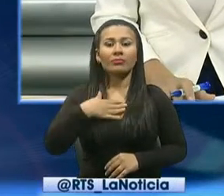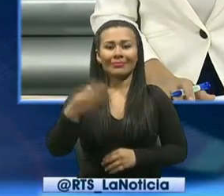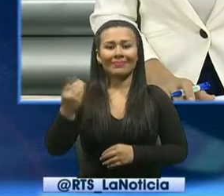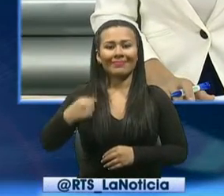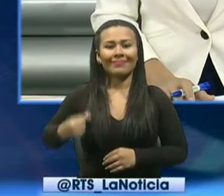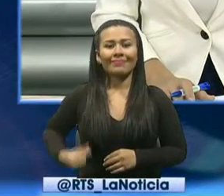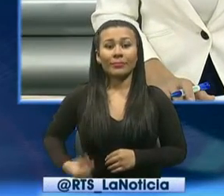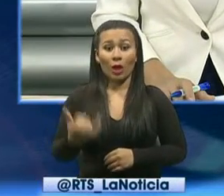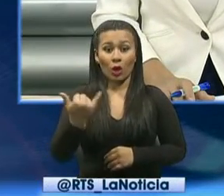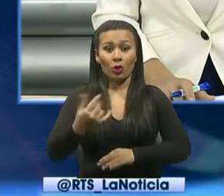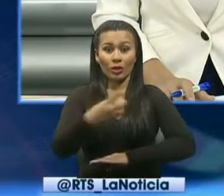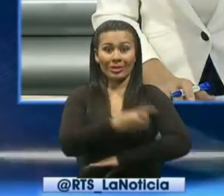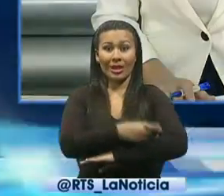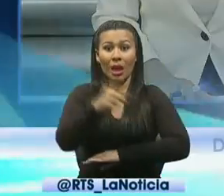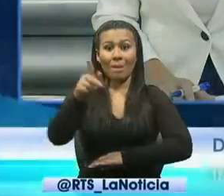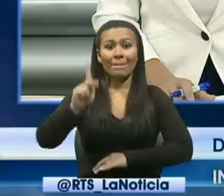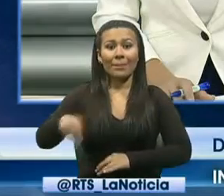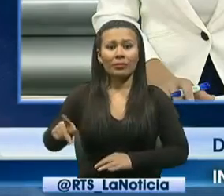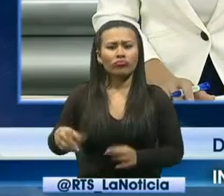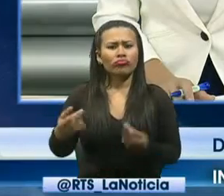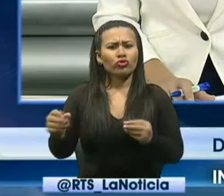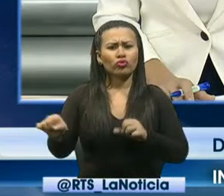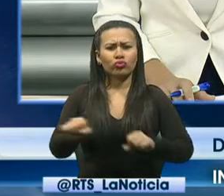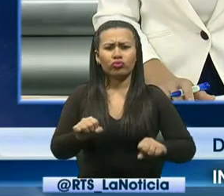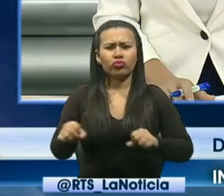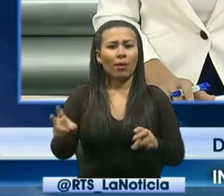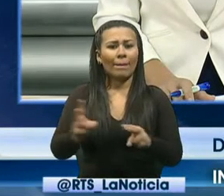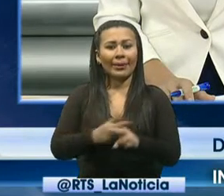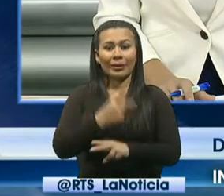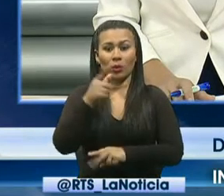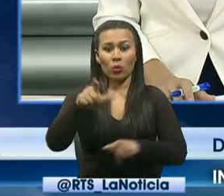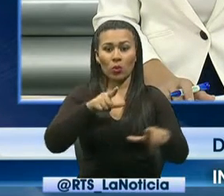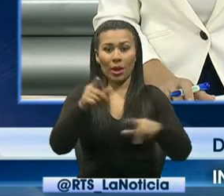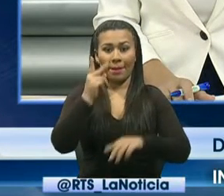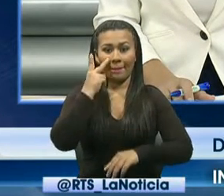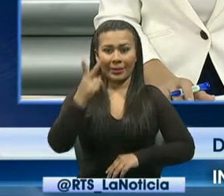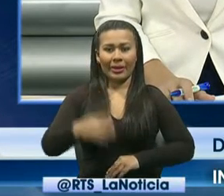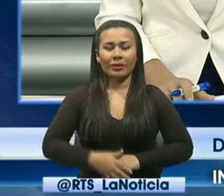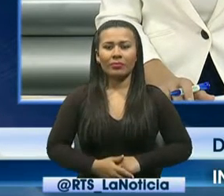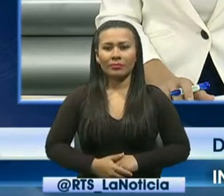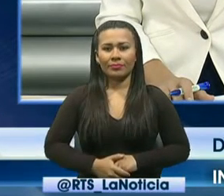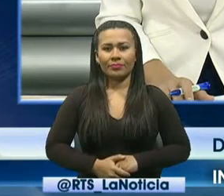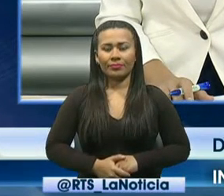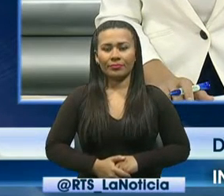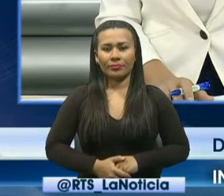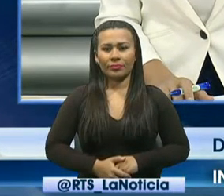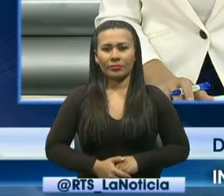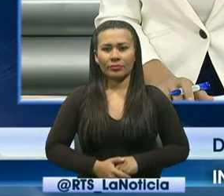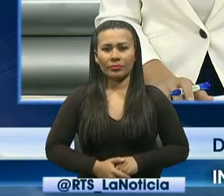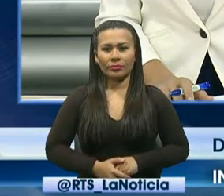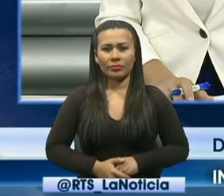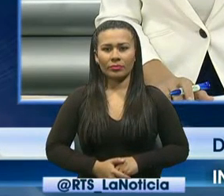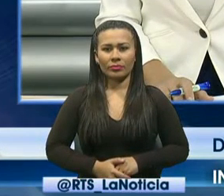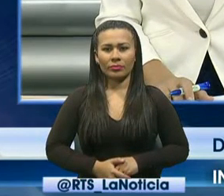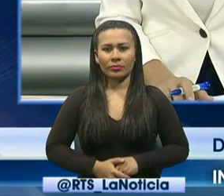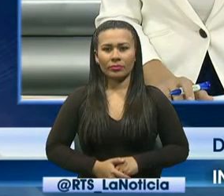este día en una de las zonas más afectadas por el terremoto. Buenas noches, Sofía, te escuchamos. Adelante.